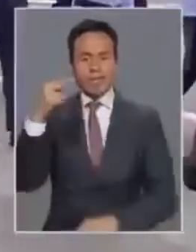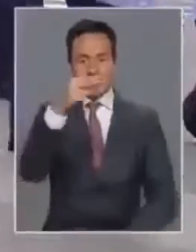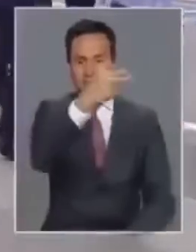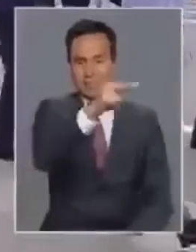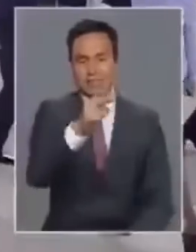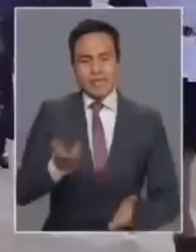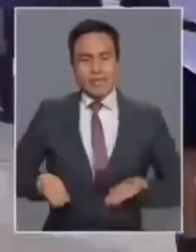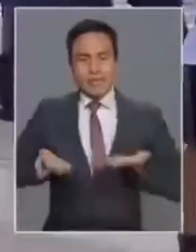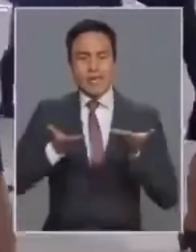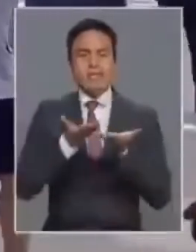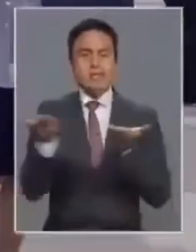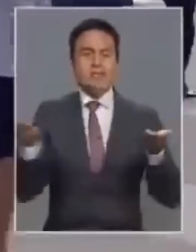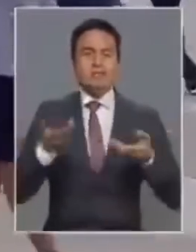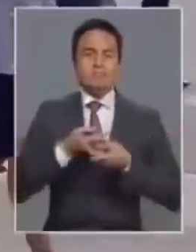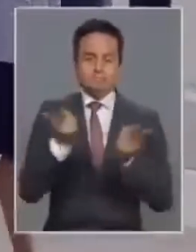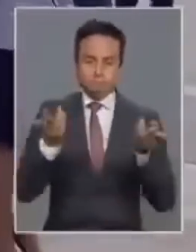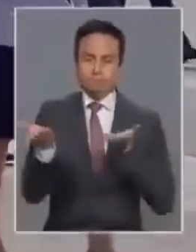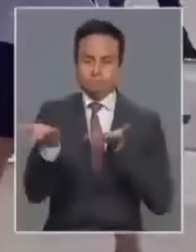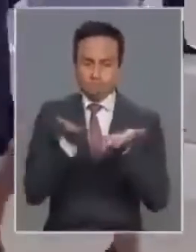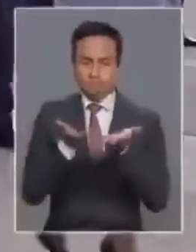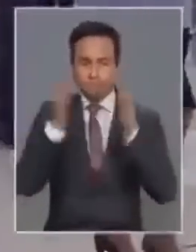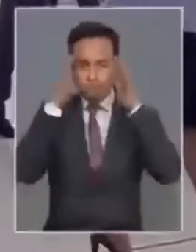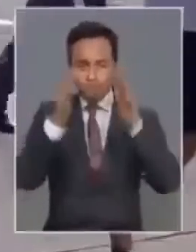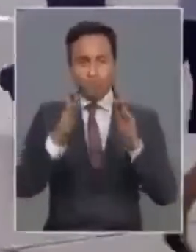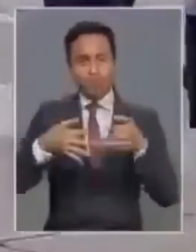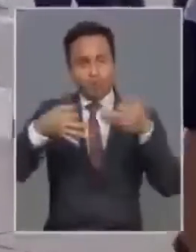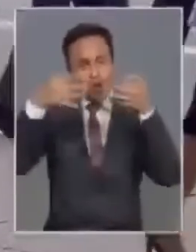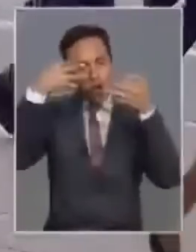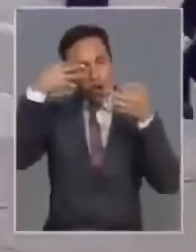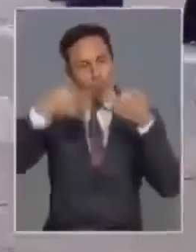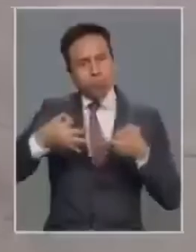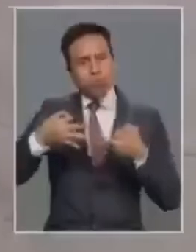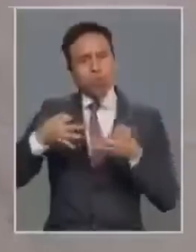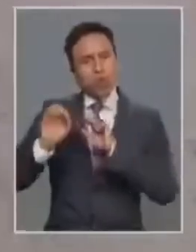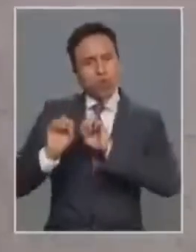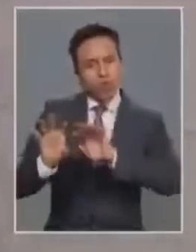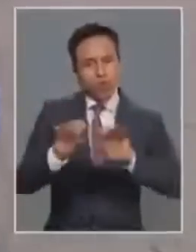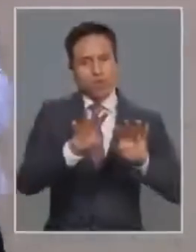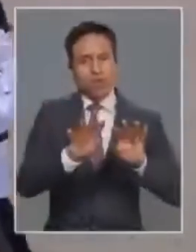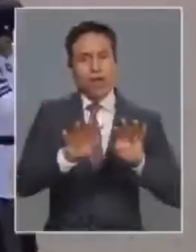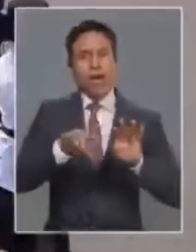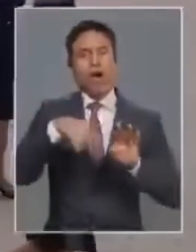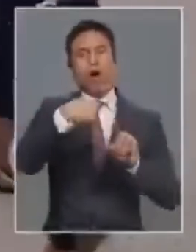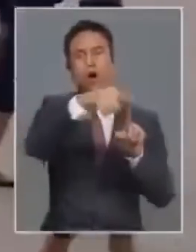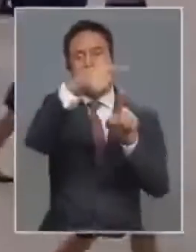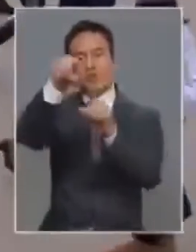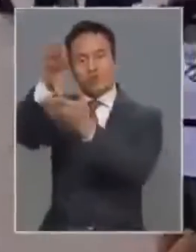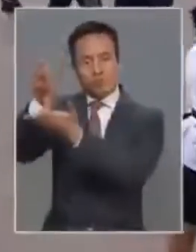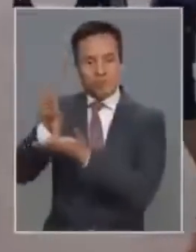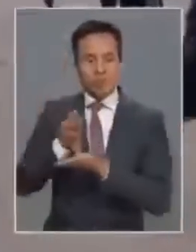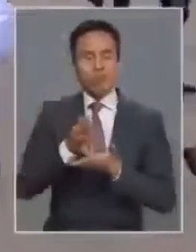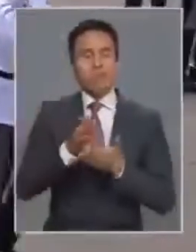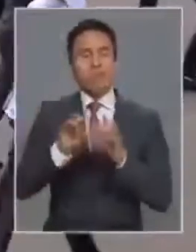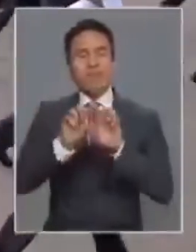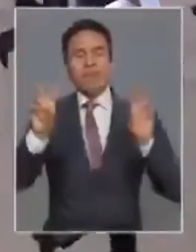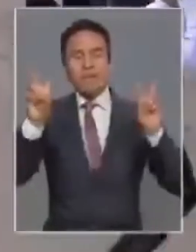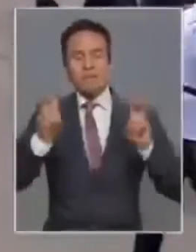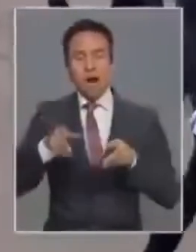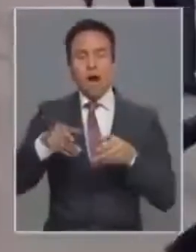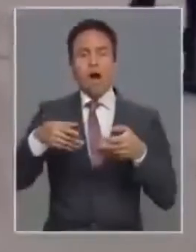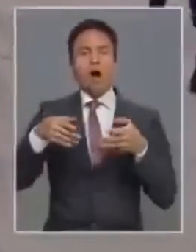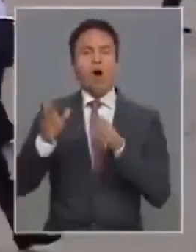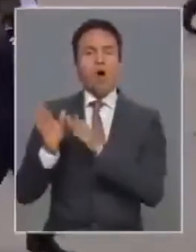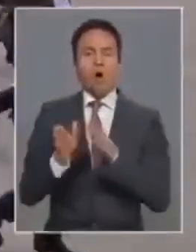entrega por el servicio público, la convicción de nuestra doctrina y llevando a otros confines el lema orden